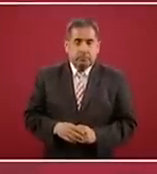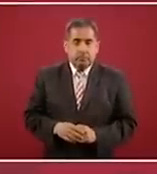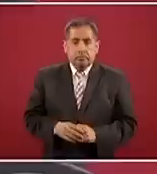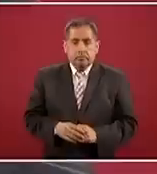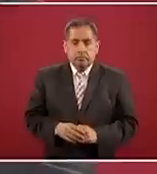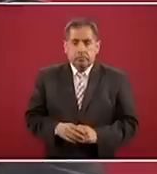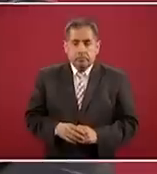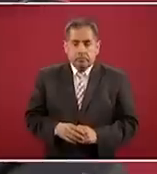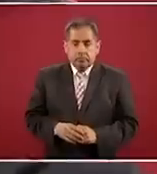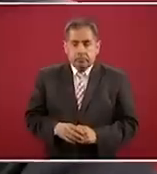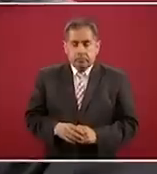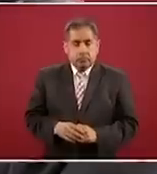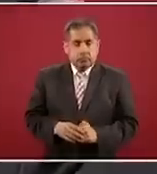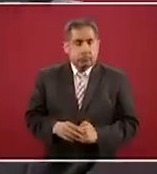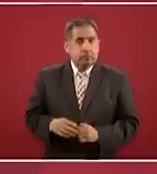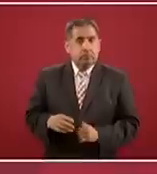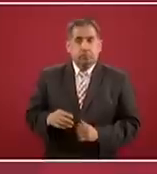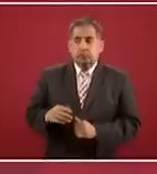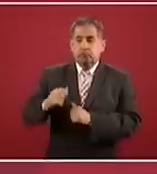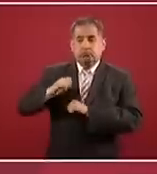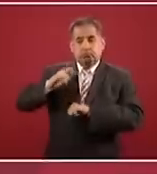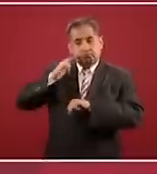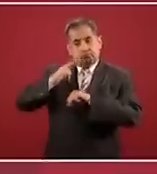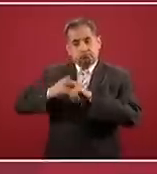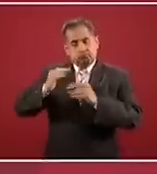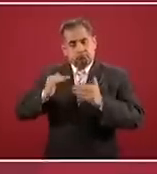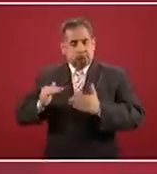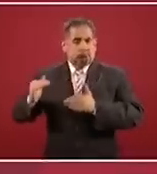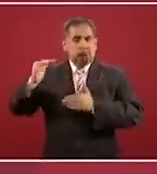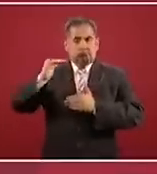en los mandos, y de manera